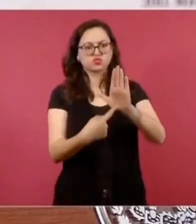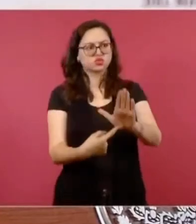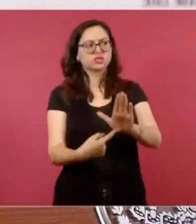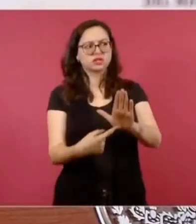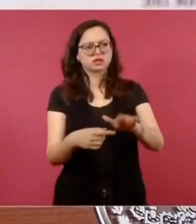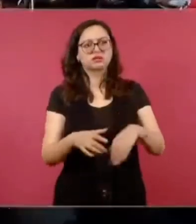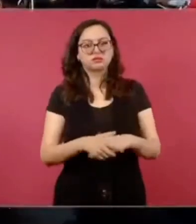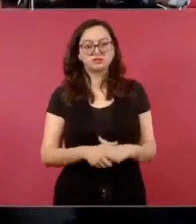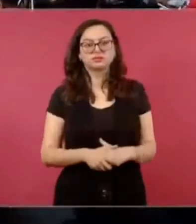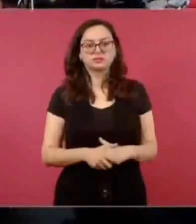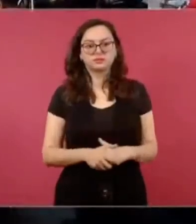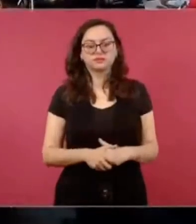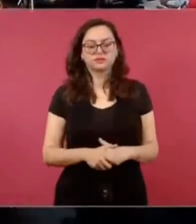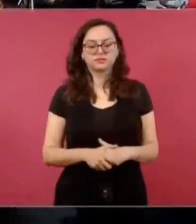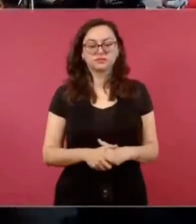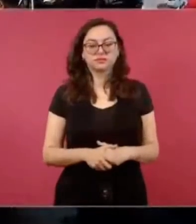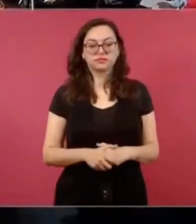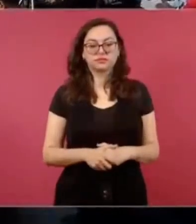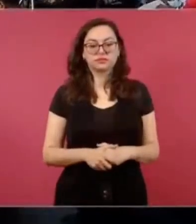incluso.